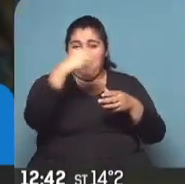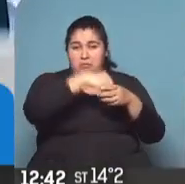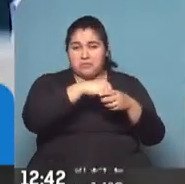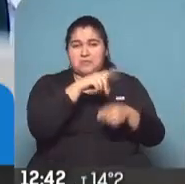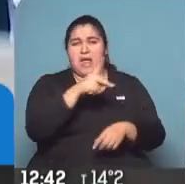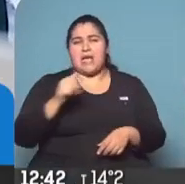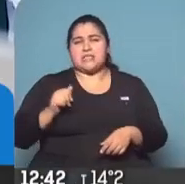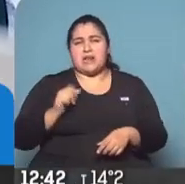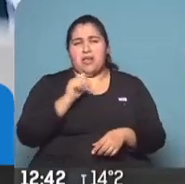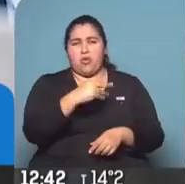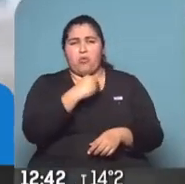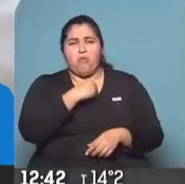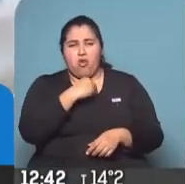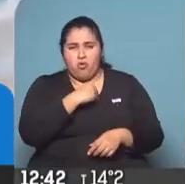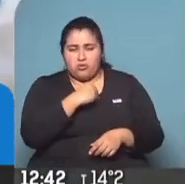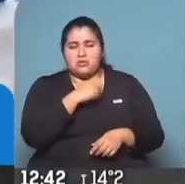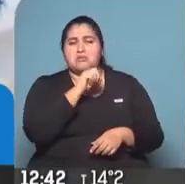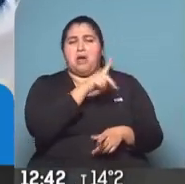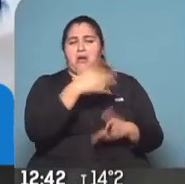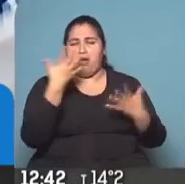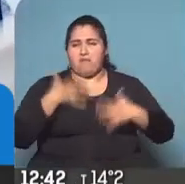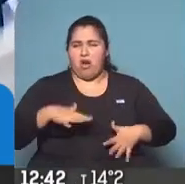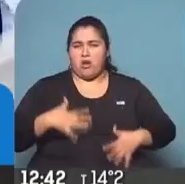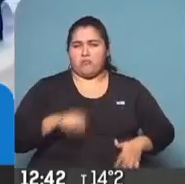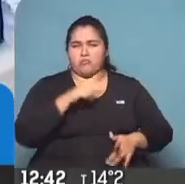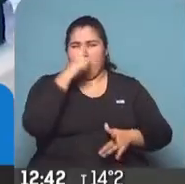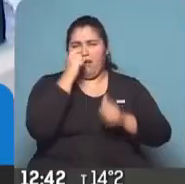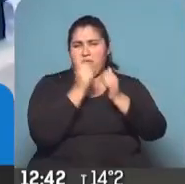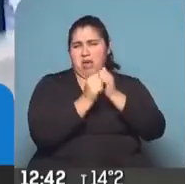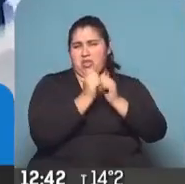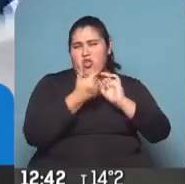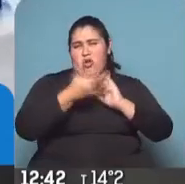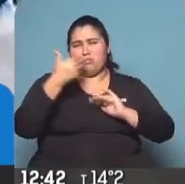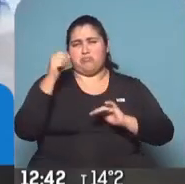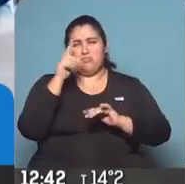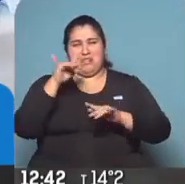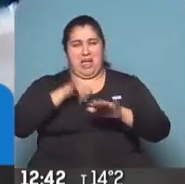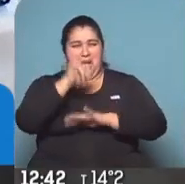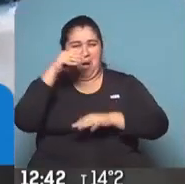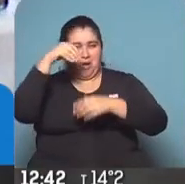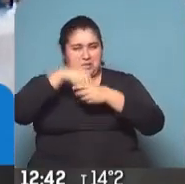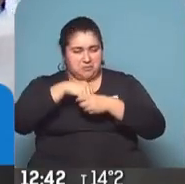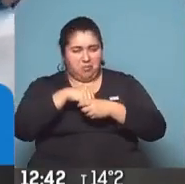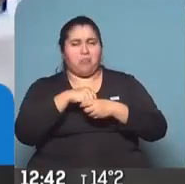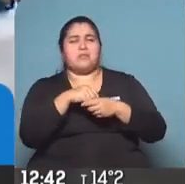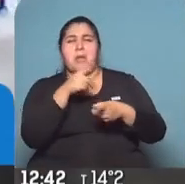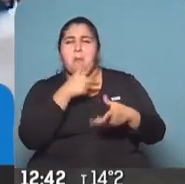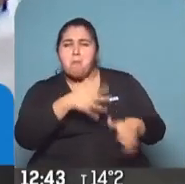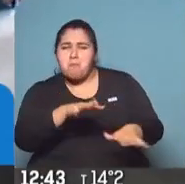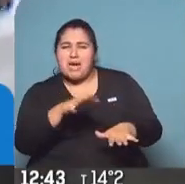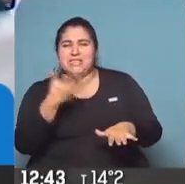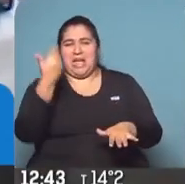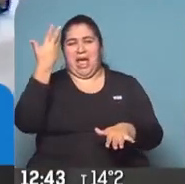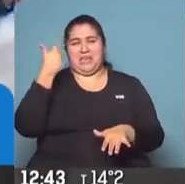soldado luciendo el uniforme histórico de la fuerza similar al que utilizar el